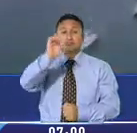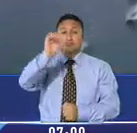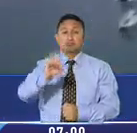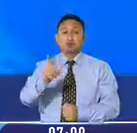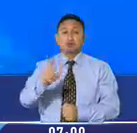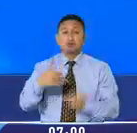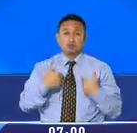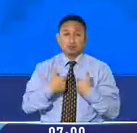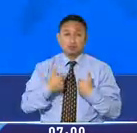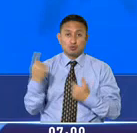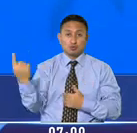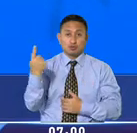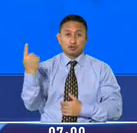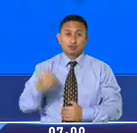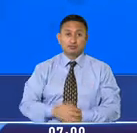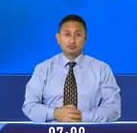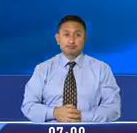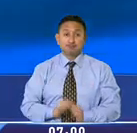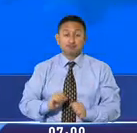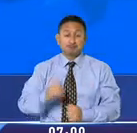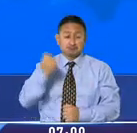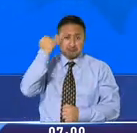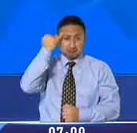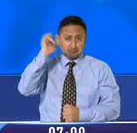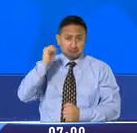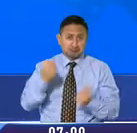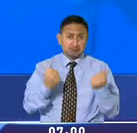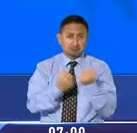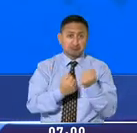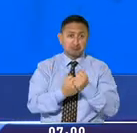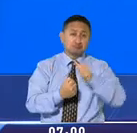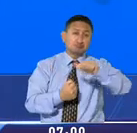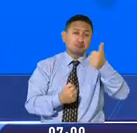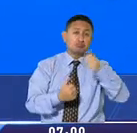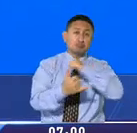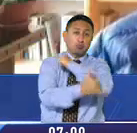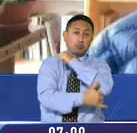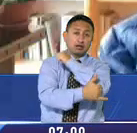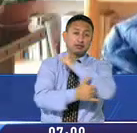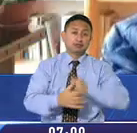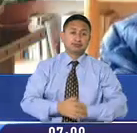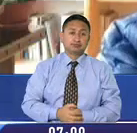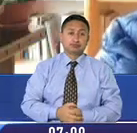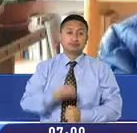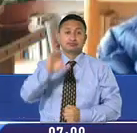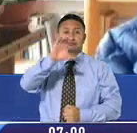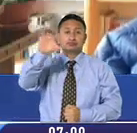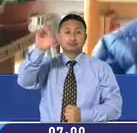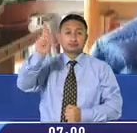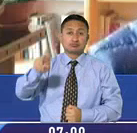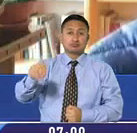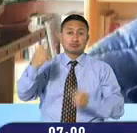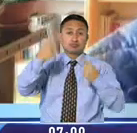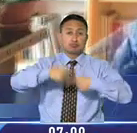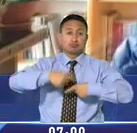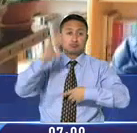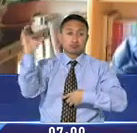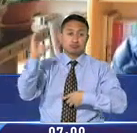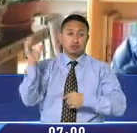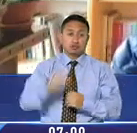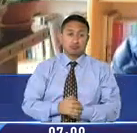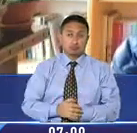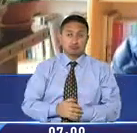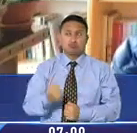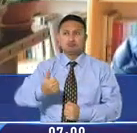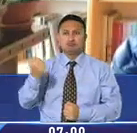de especies únicas, iniciativa a la que se han sumado otros países de la región. Costa Rica, Panamá y Colombia, el interés